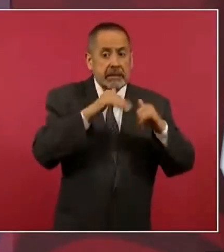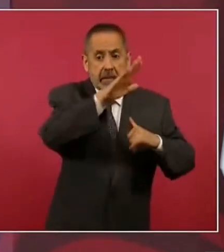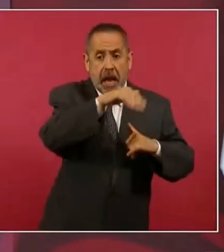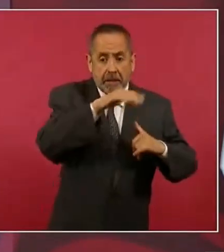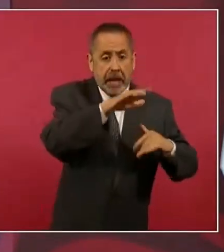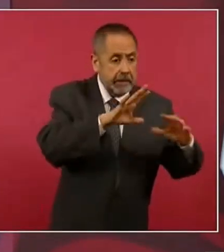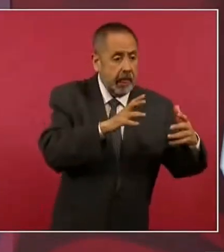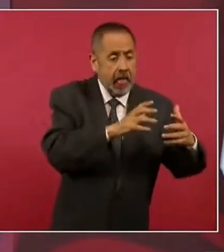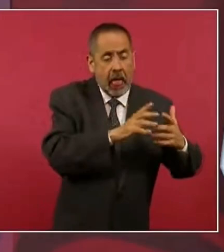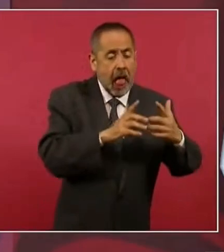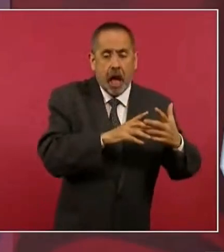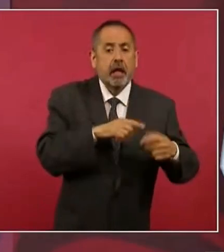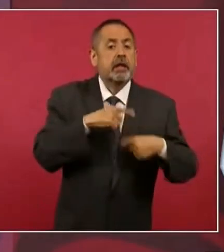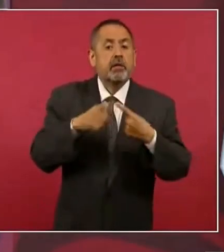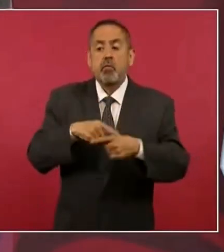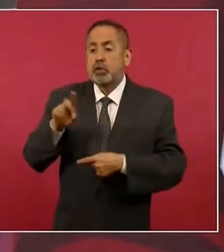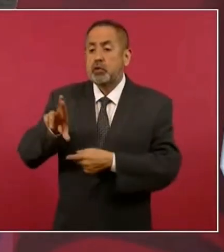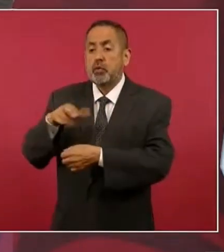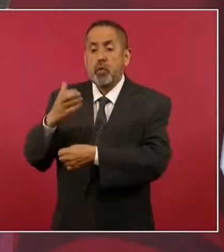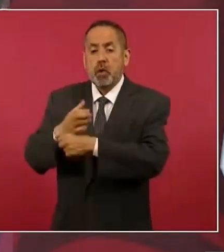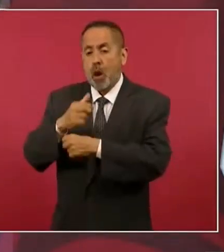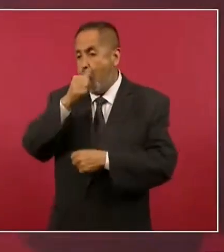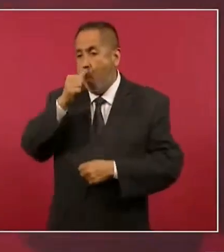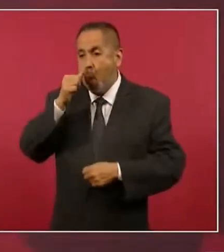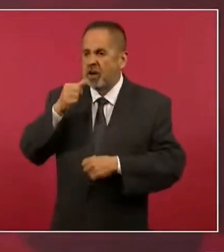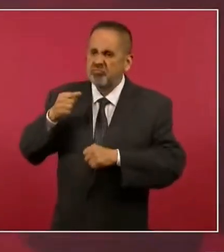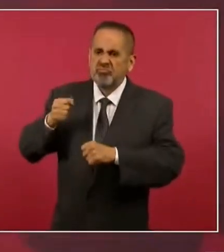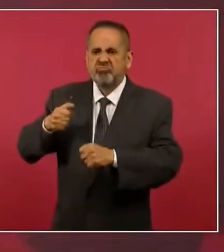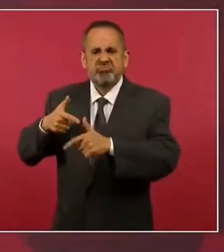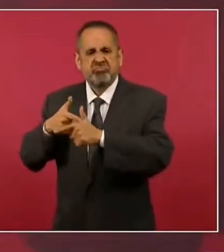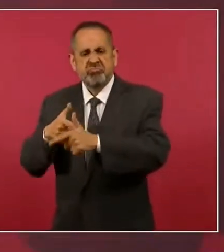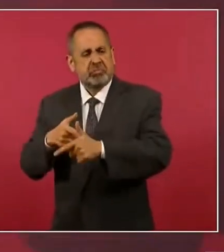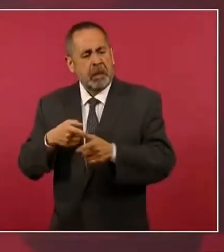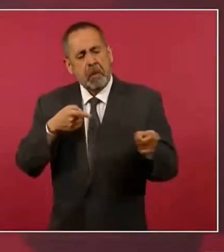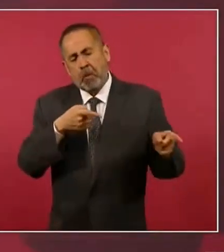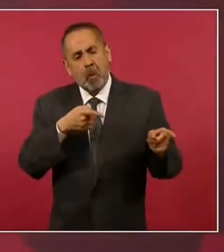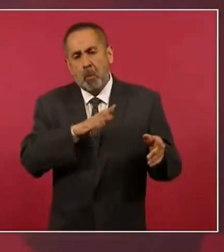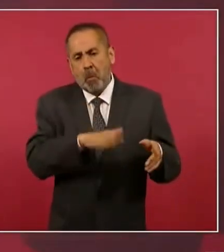Triunfa la República cuando entra Juárez.